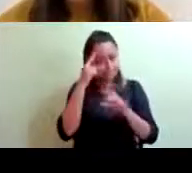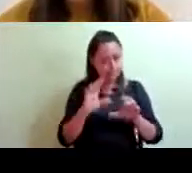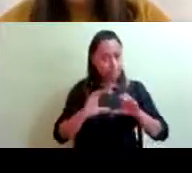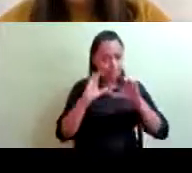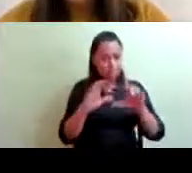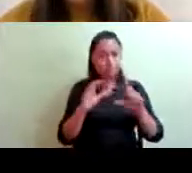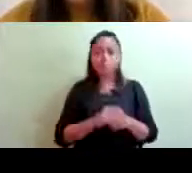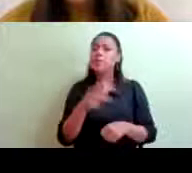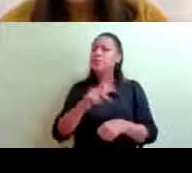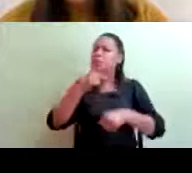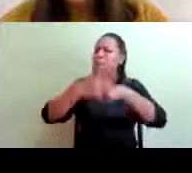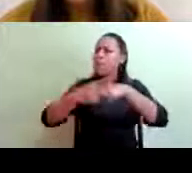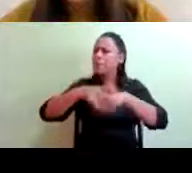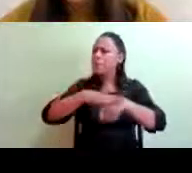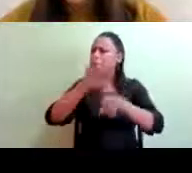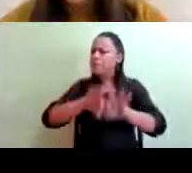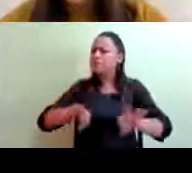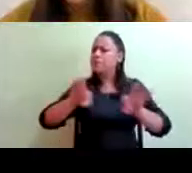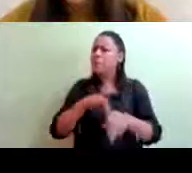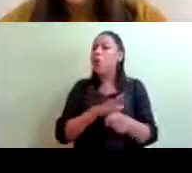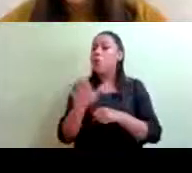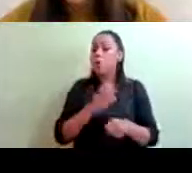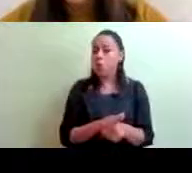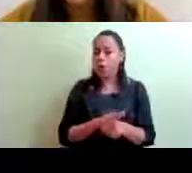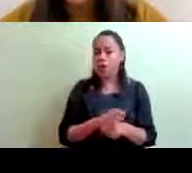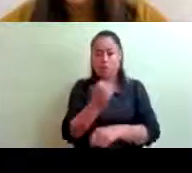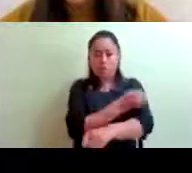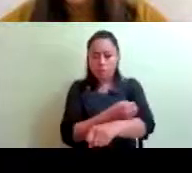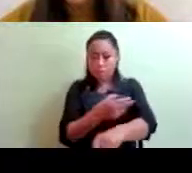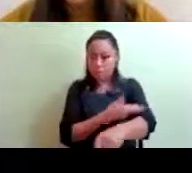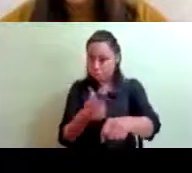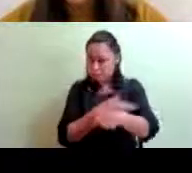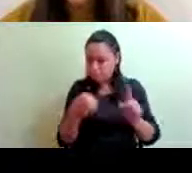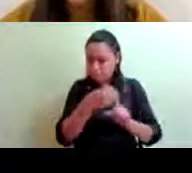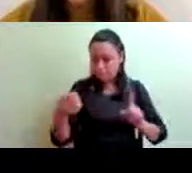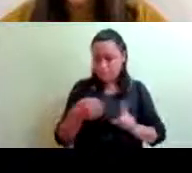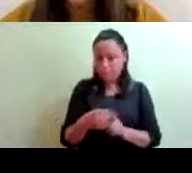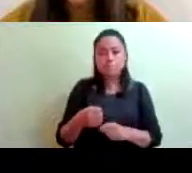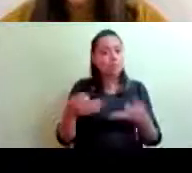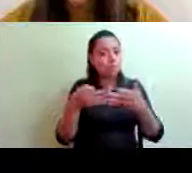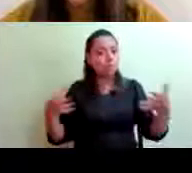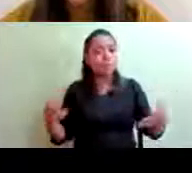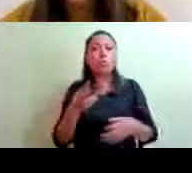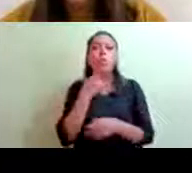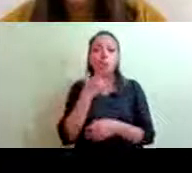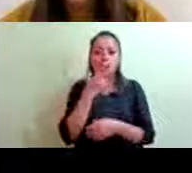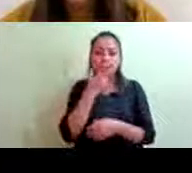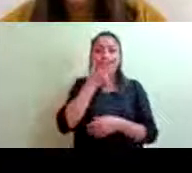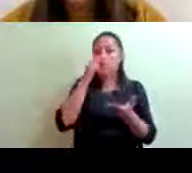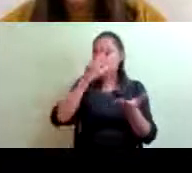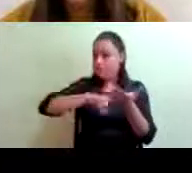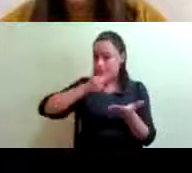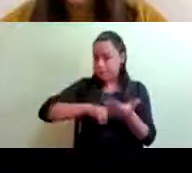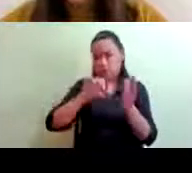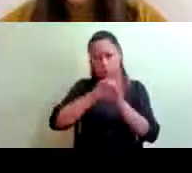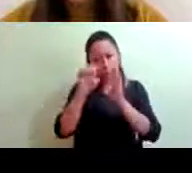amenaza de esta área es la urbanización ilegal del suelo de conservación. En esta zona se encuentran asentamientos